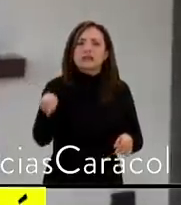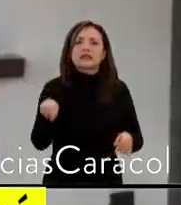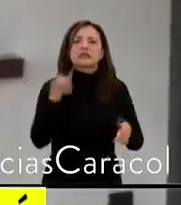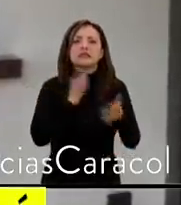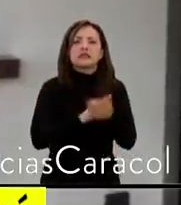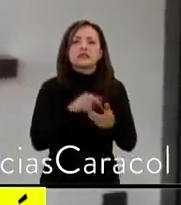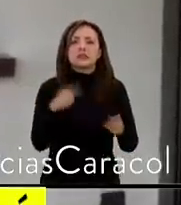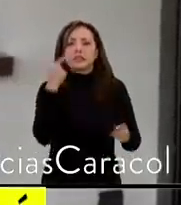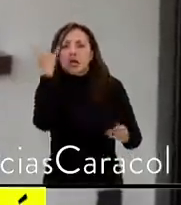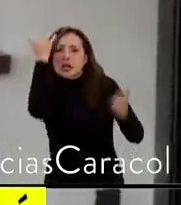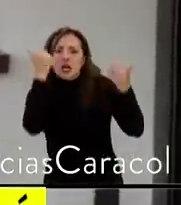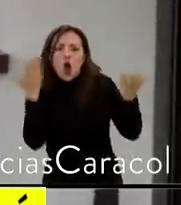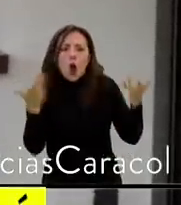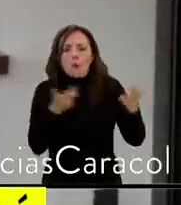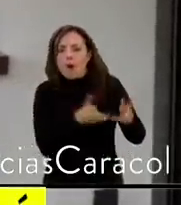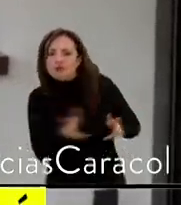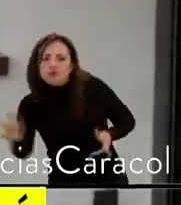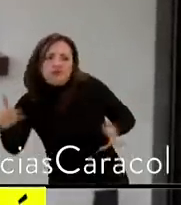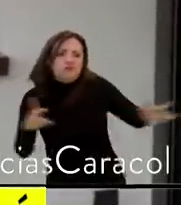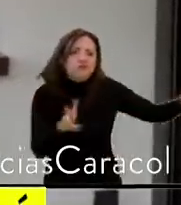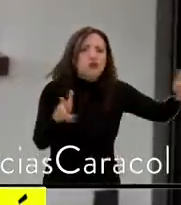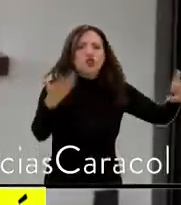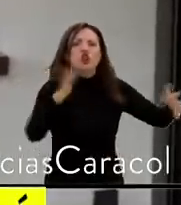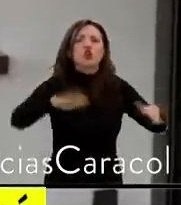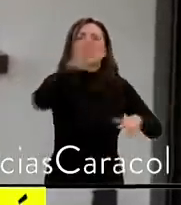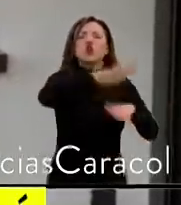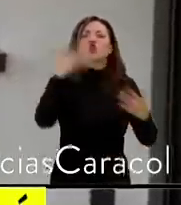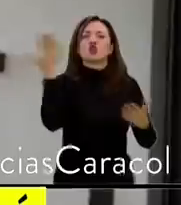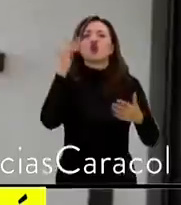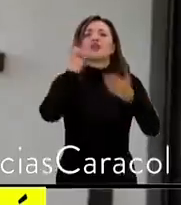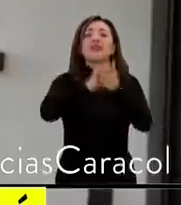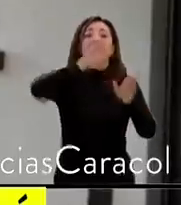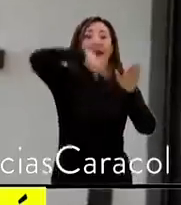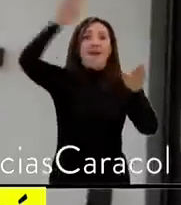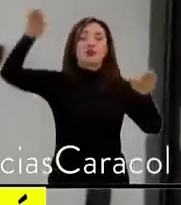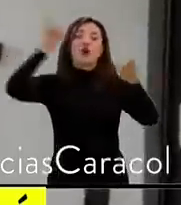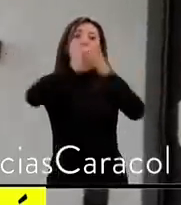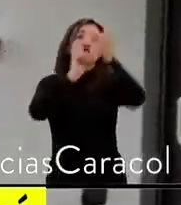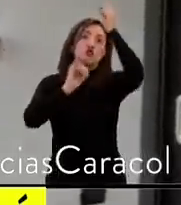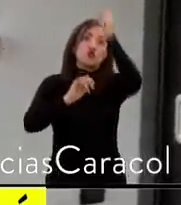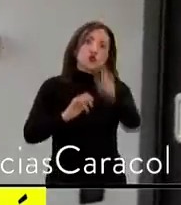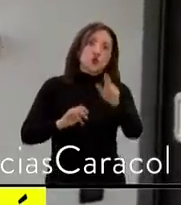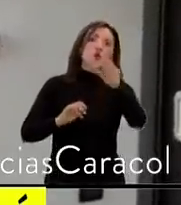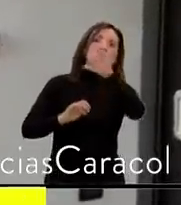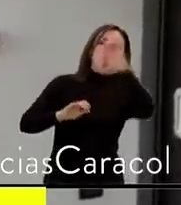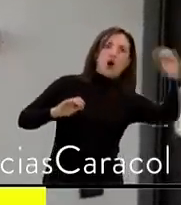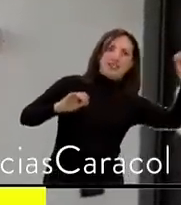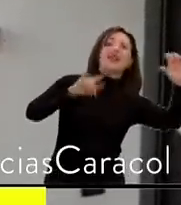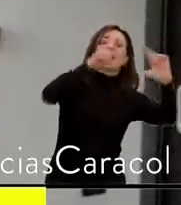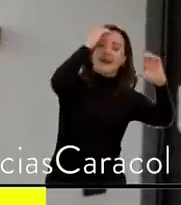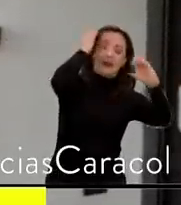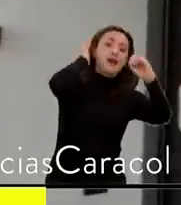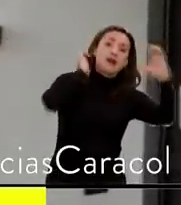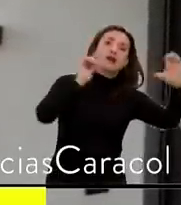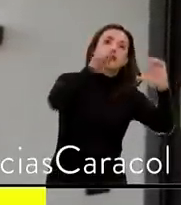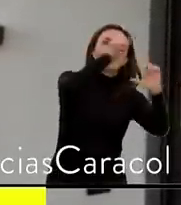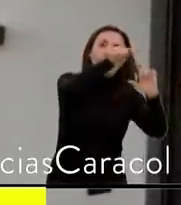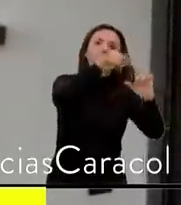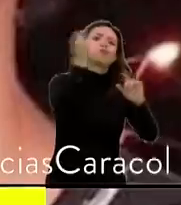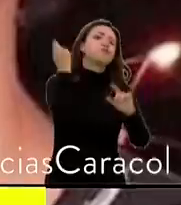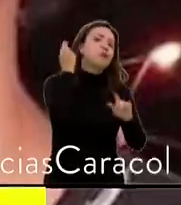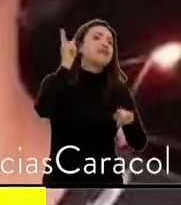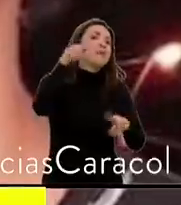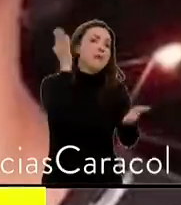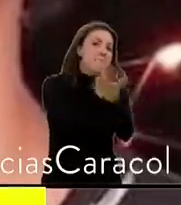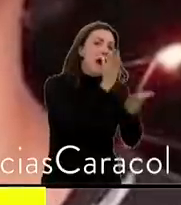otras rutas cercanas como la del suroccidente antioqueño que pasa por Andes, en donde también vimos unos homicidios hace